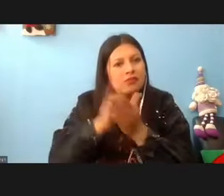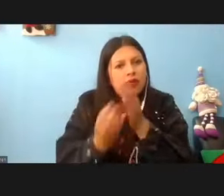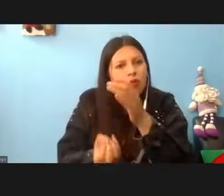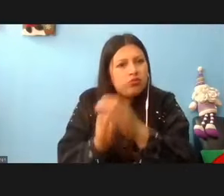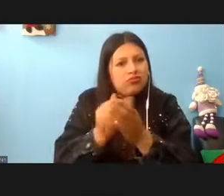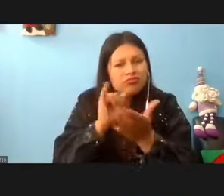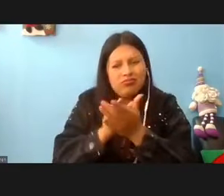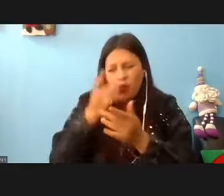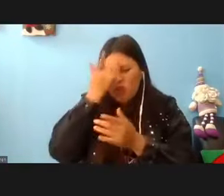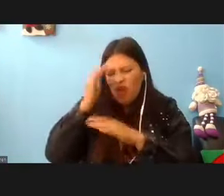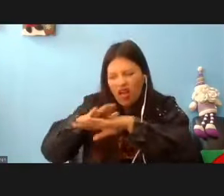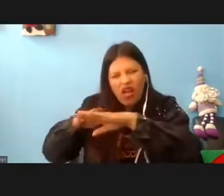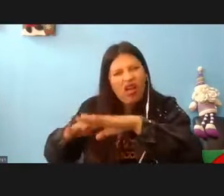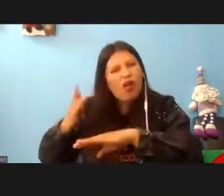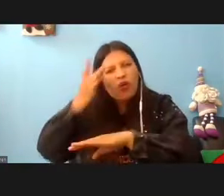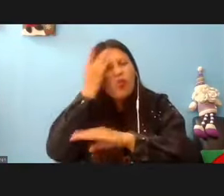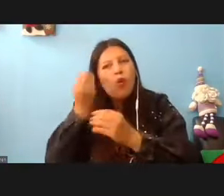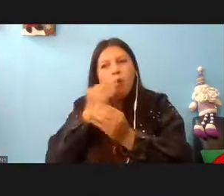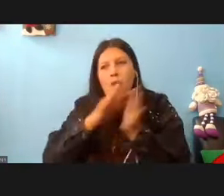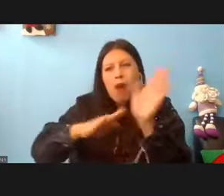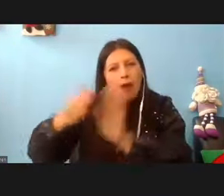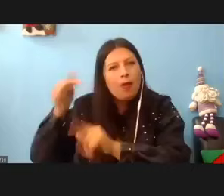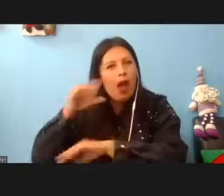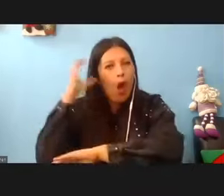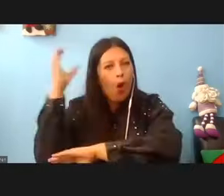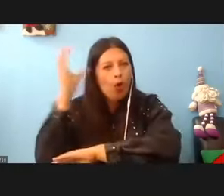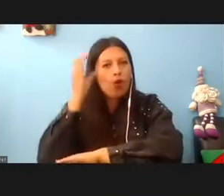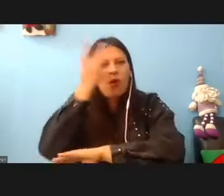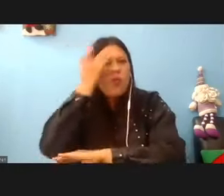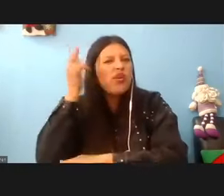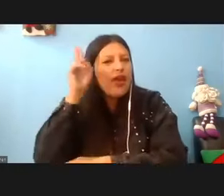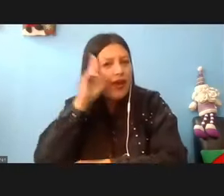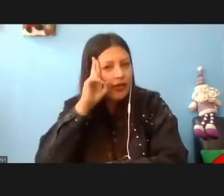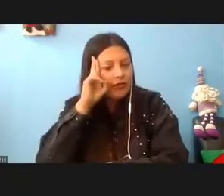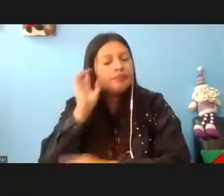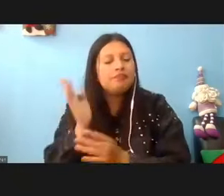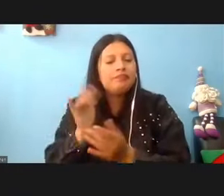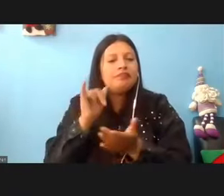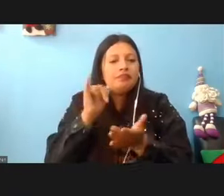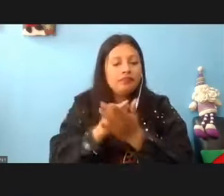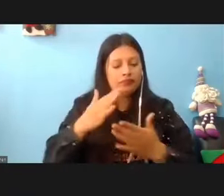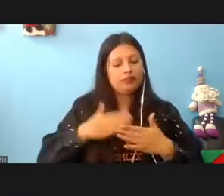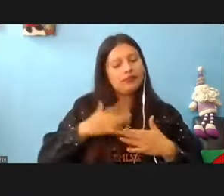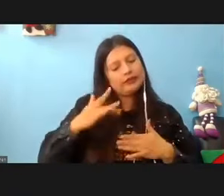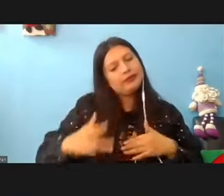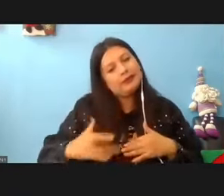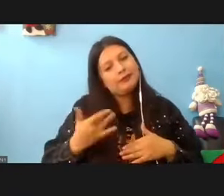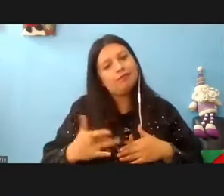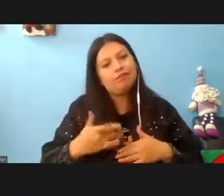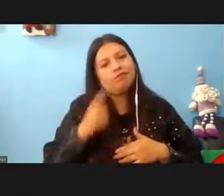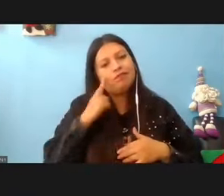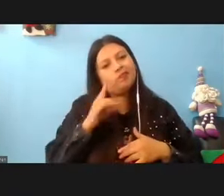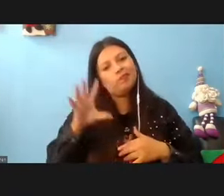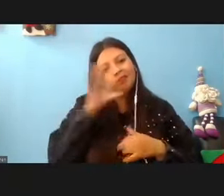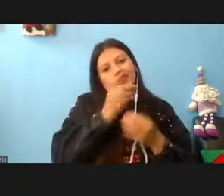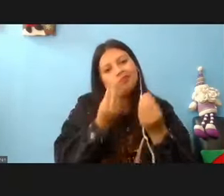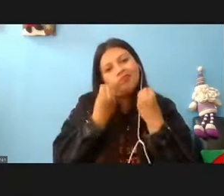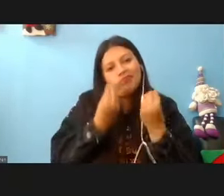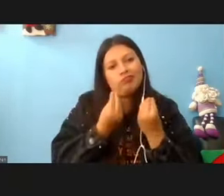producen esta masiva producción de cadáveres en el país. Y bueno, ahí pienso que tenemos evidentemente